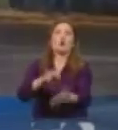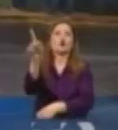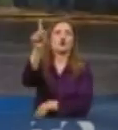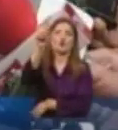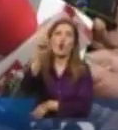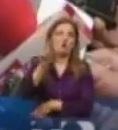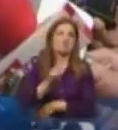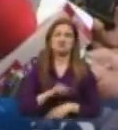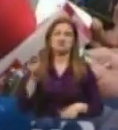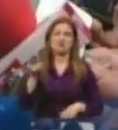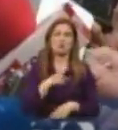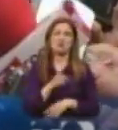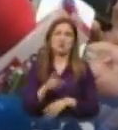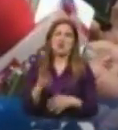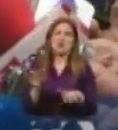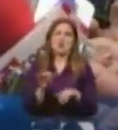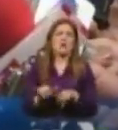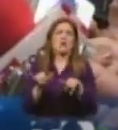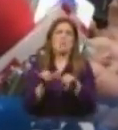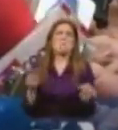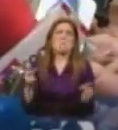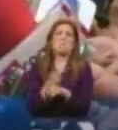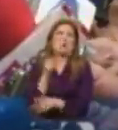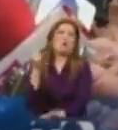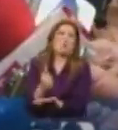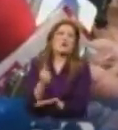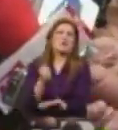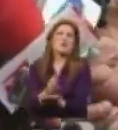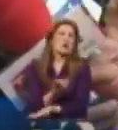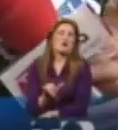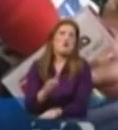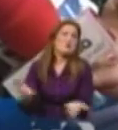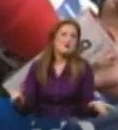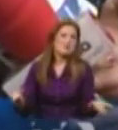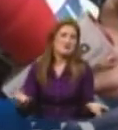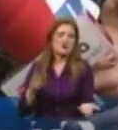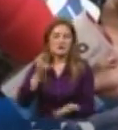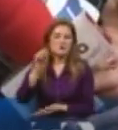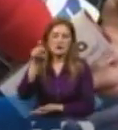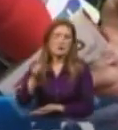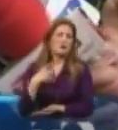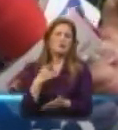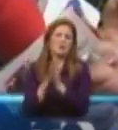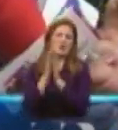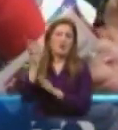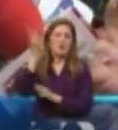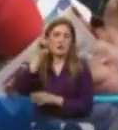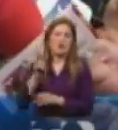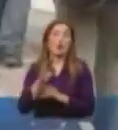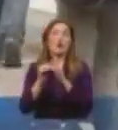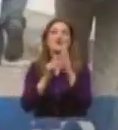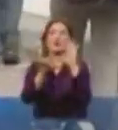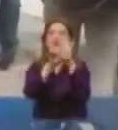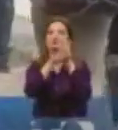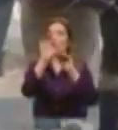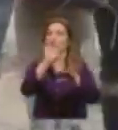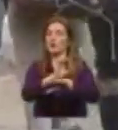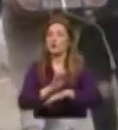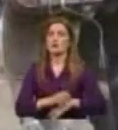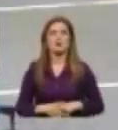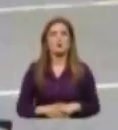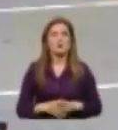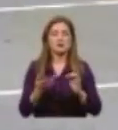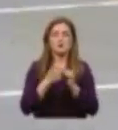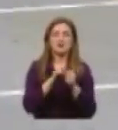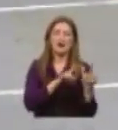de identidad. Esto es igual o más complicado que sacar pasaporte y sobre todo vuelve a violar la ley. Concuerdan en que la